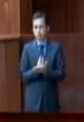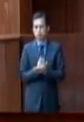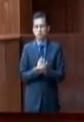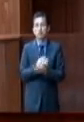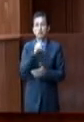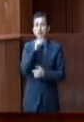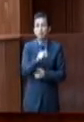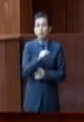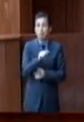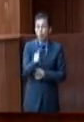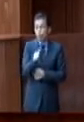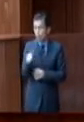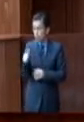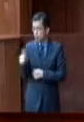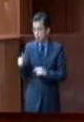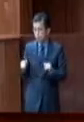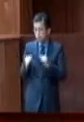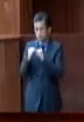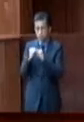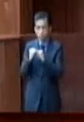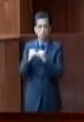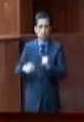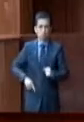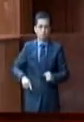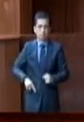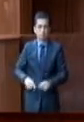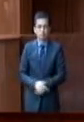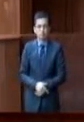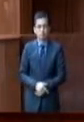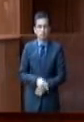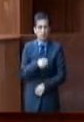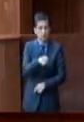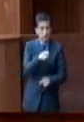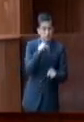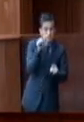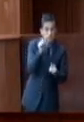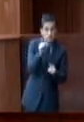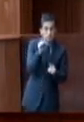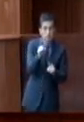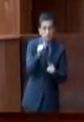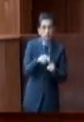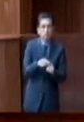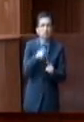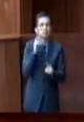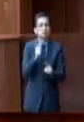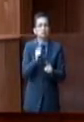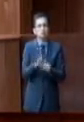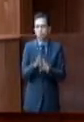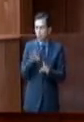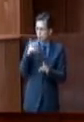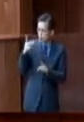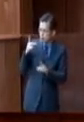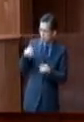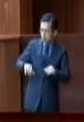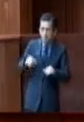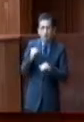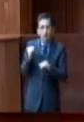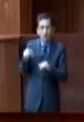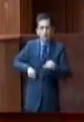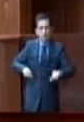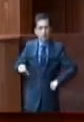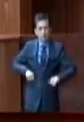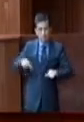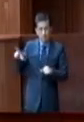cualquier otro ente público claro aquí el sindicato está retomando información de actividad gubernamental